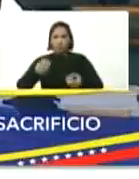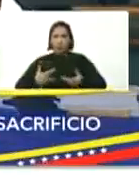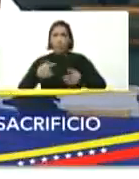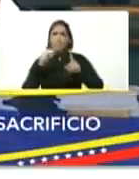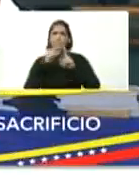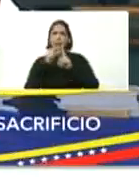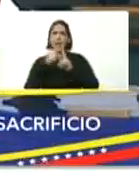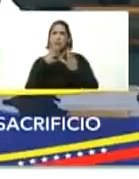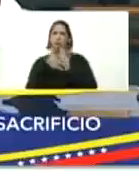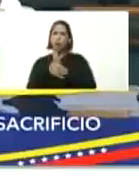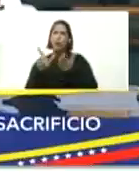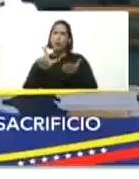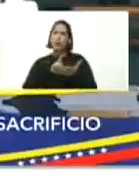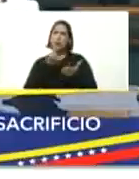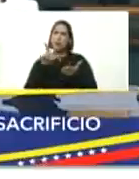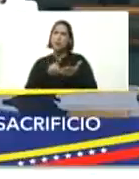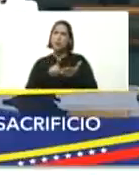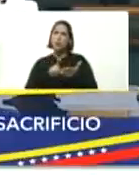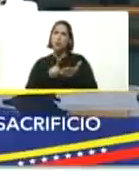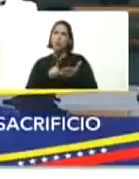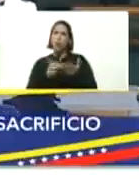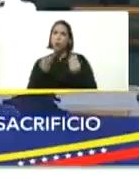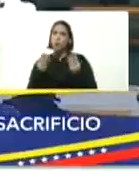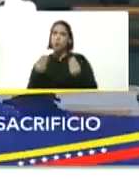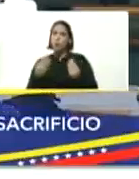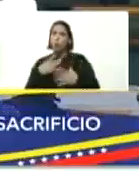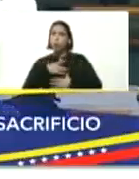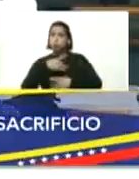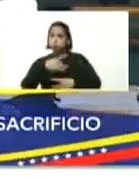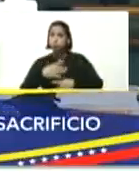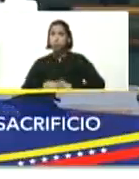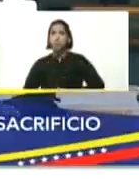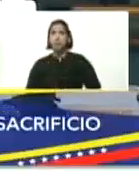palabra sobre este libro tan oportuno.